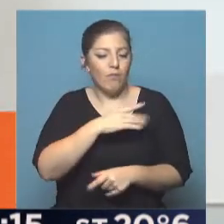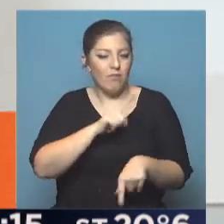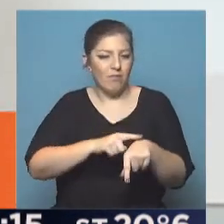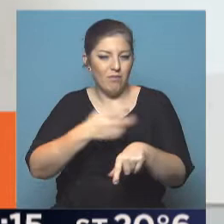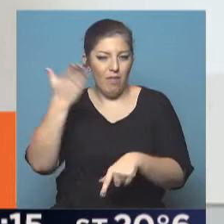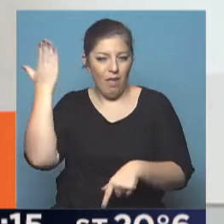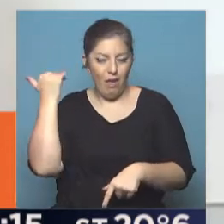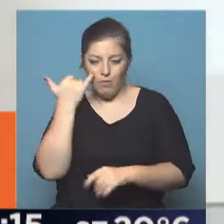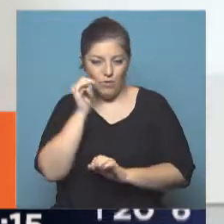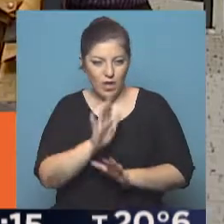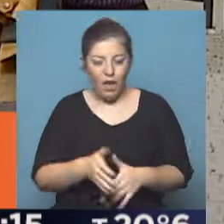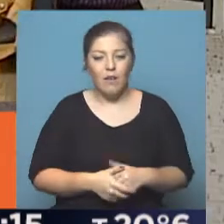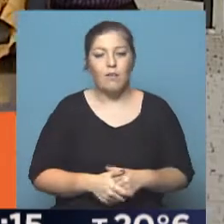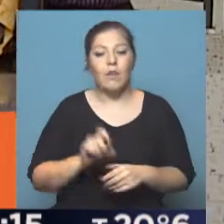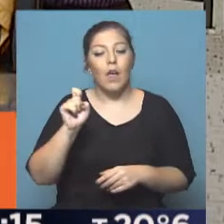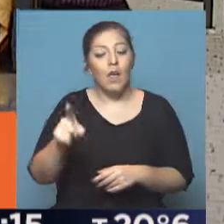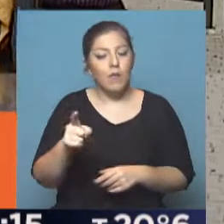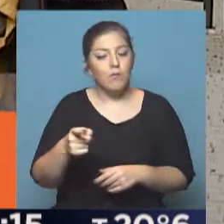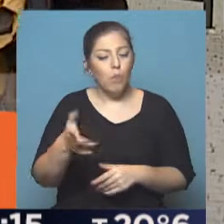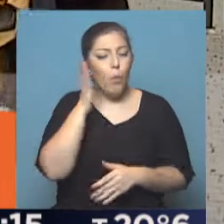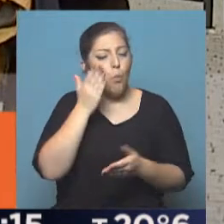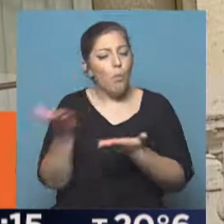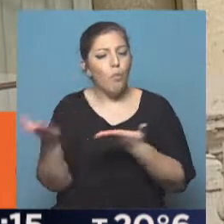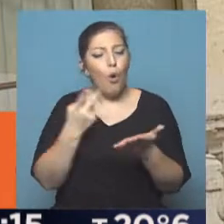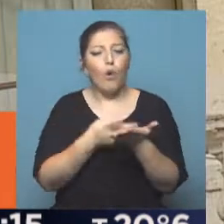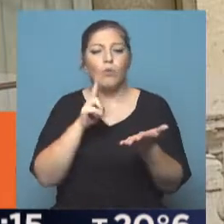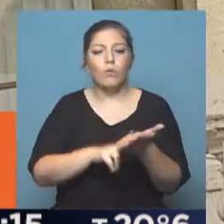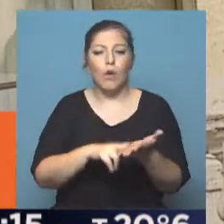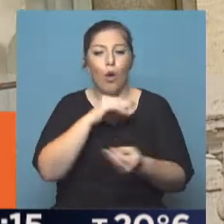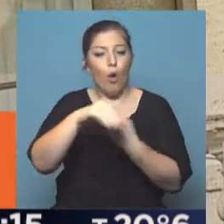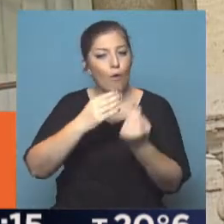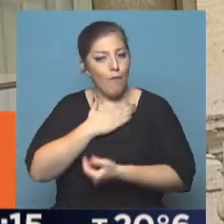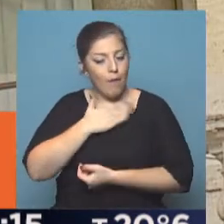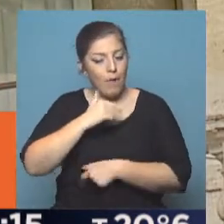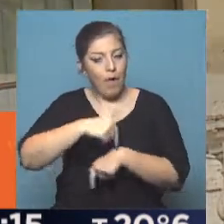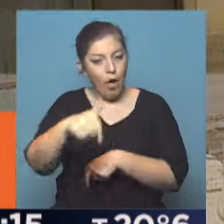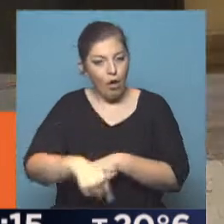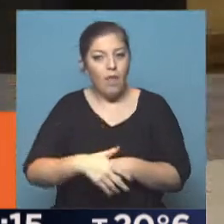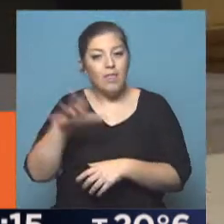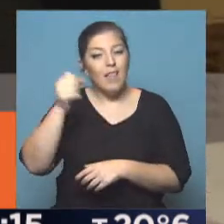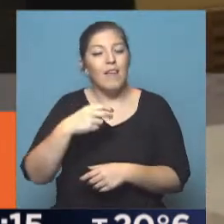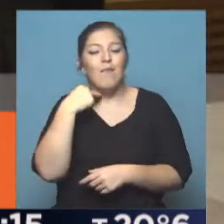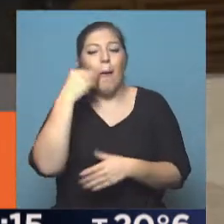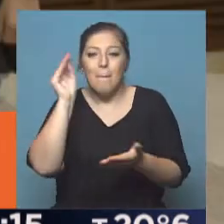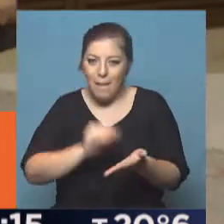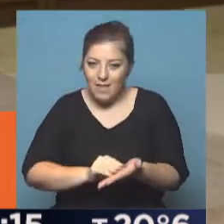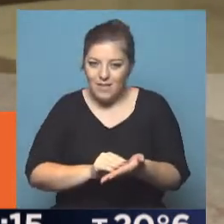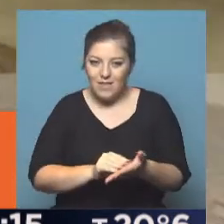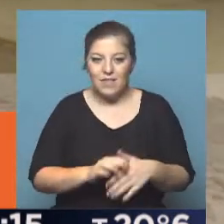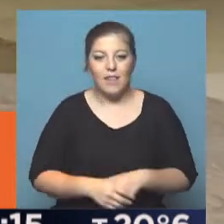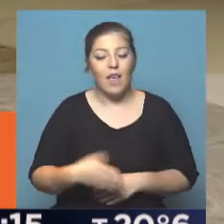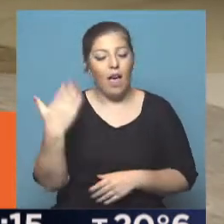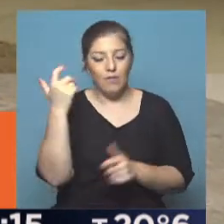tiempo. Él tuvo la gentileza de recibirme una vez más con mi familia, esta vez traje más hijas que no habían